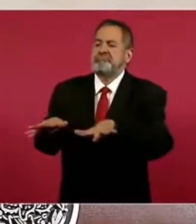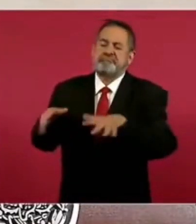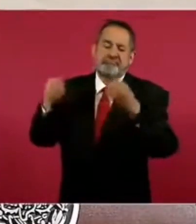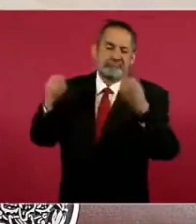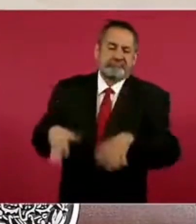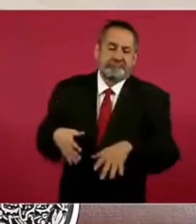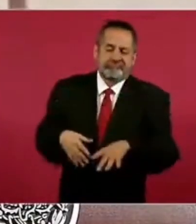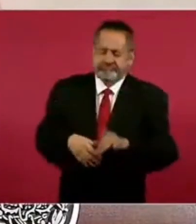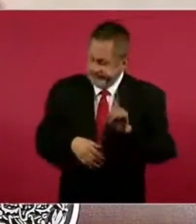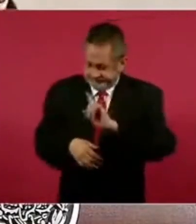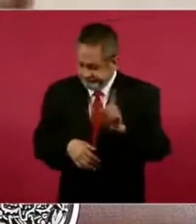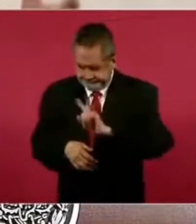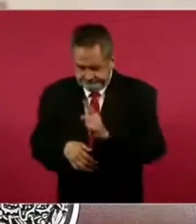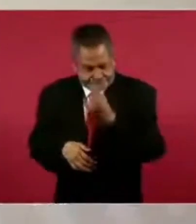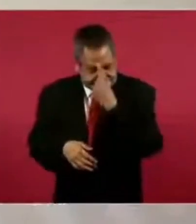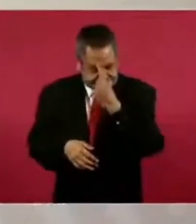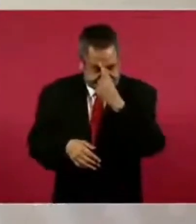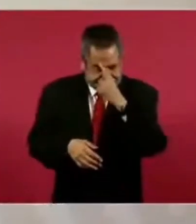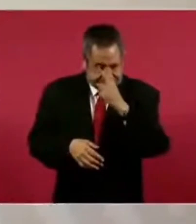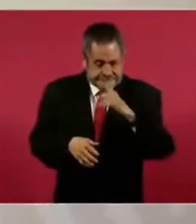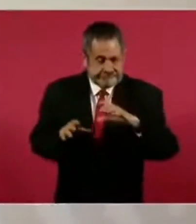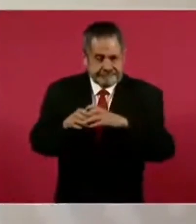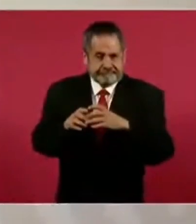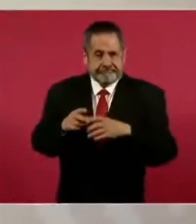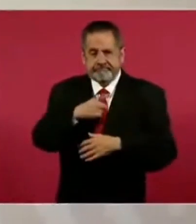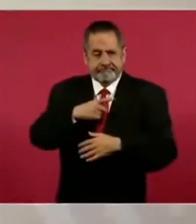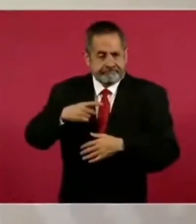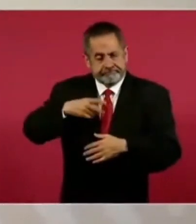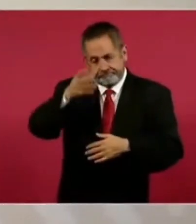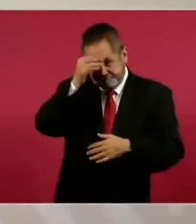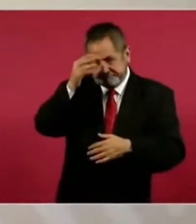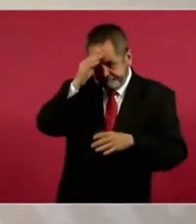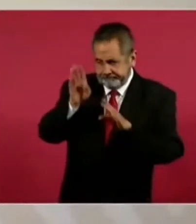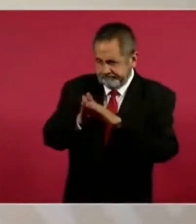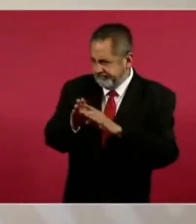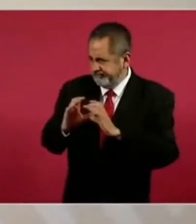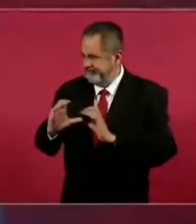que es algo también que se aprende